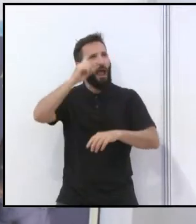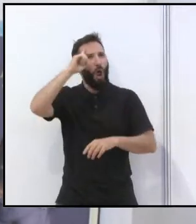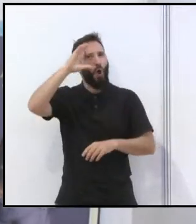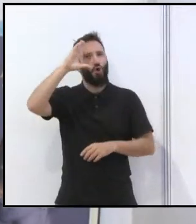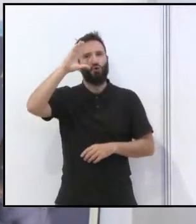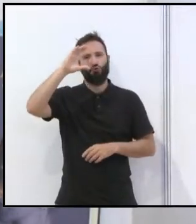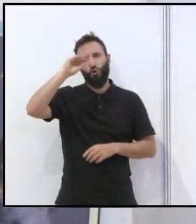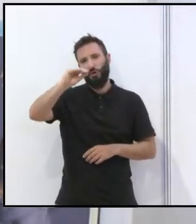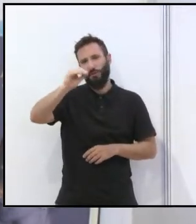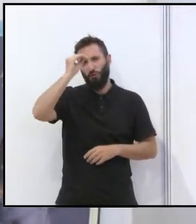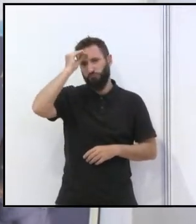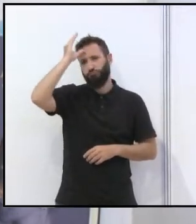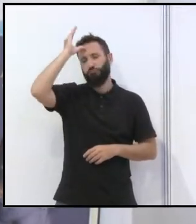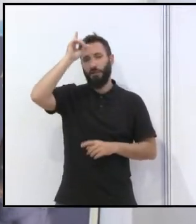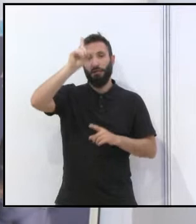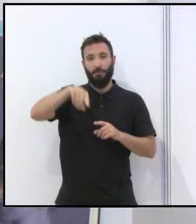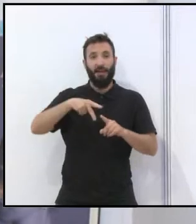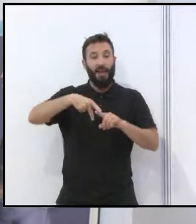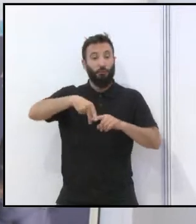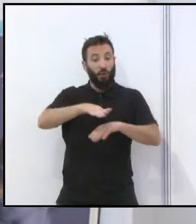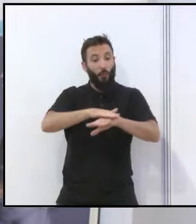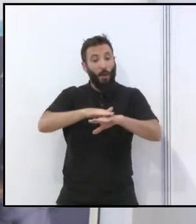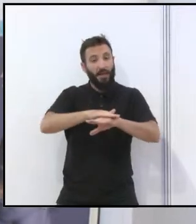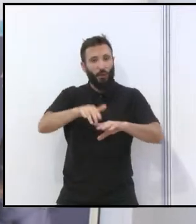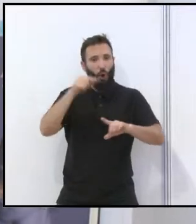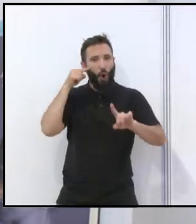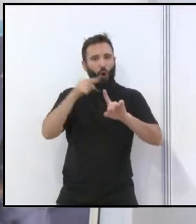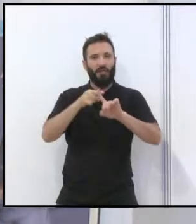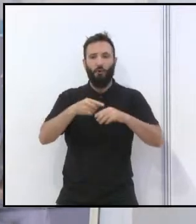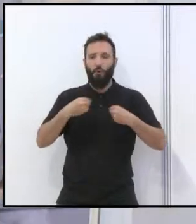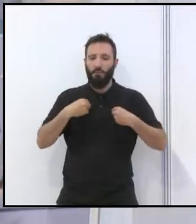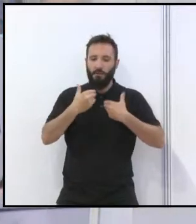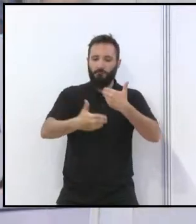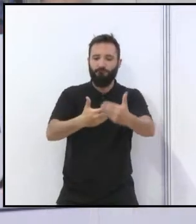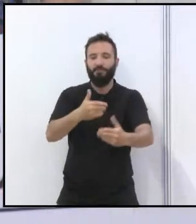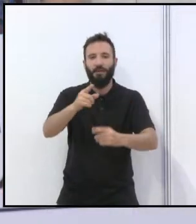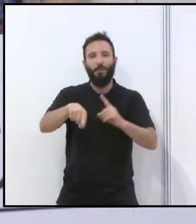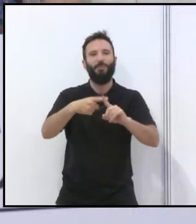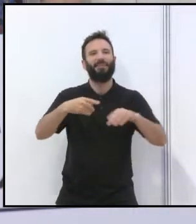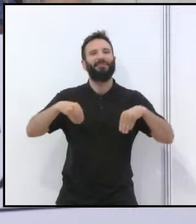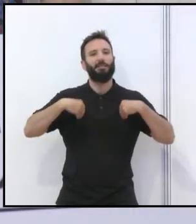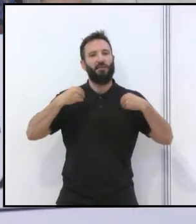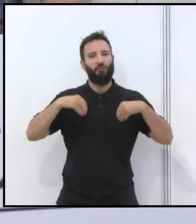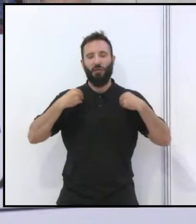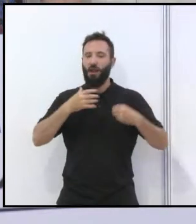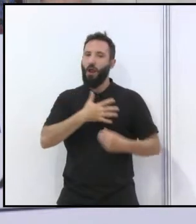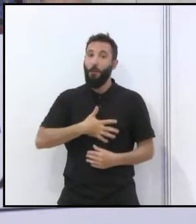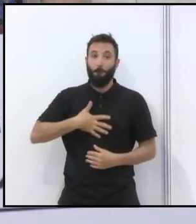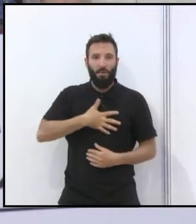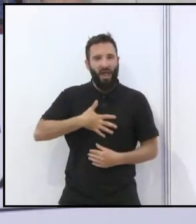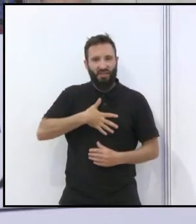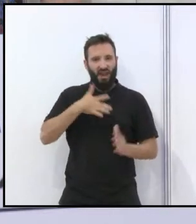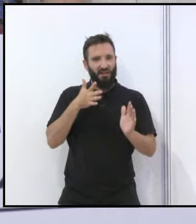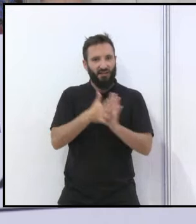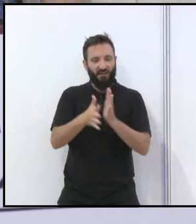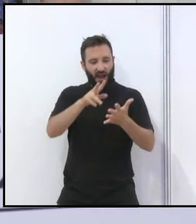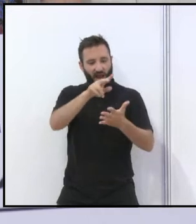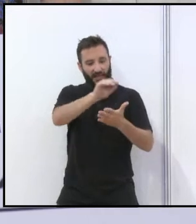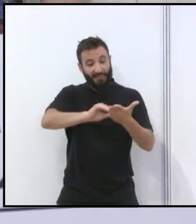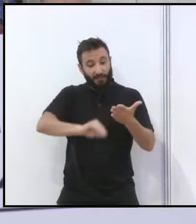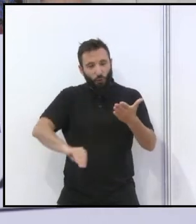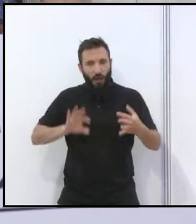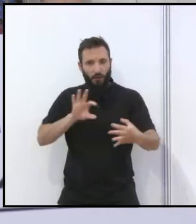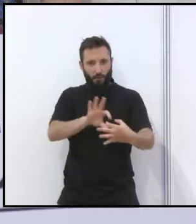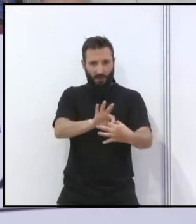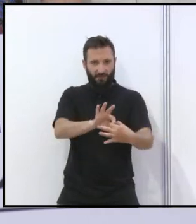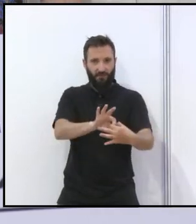instrumentos básicos para sobrevivir y para disfrutar, que el placer es un elemento fundamental de la escritura. Y en ese